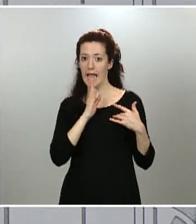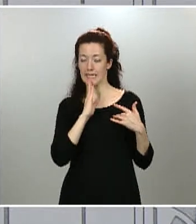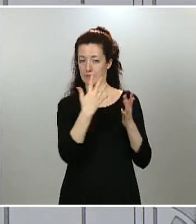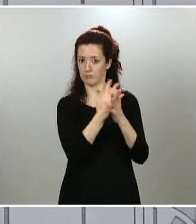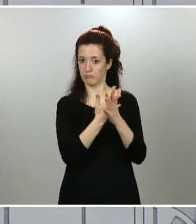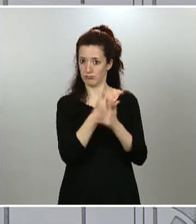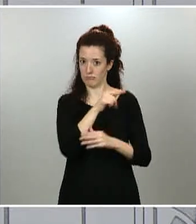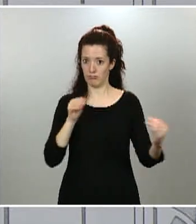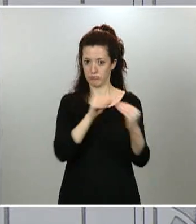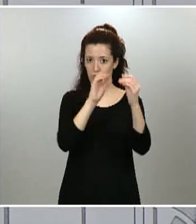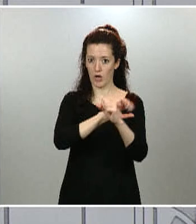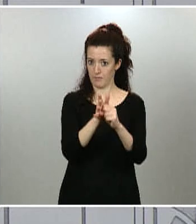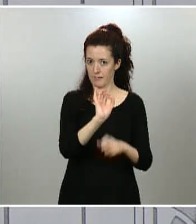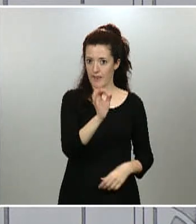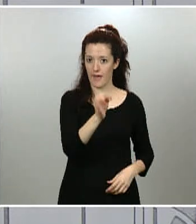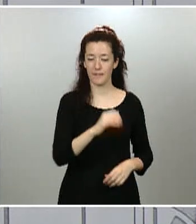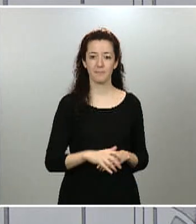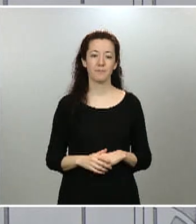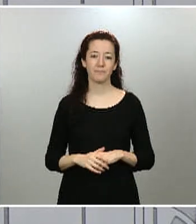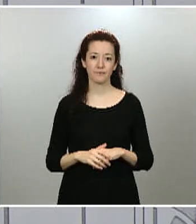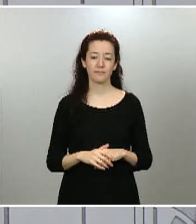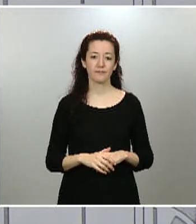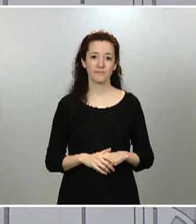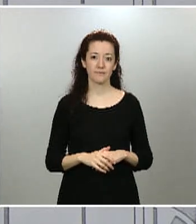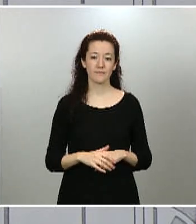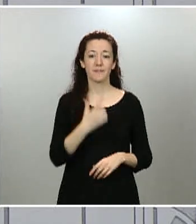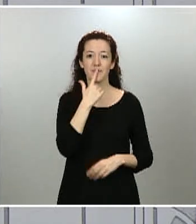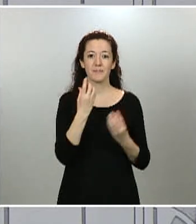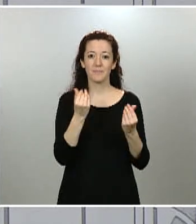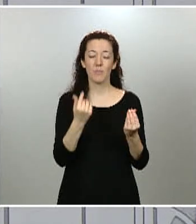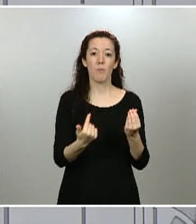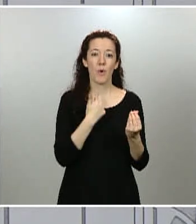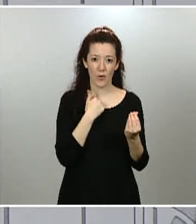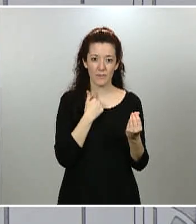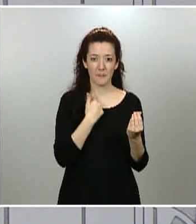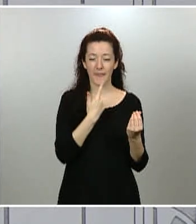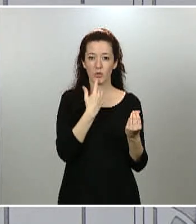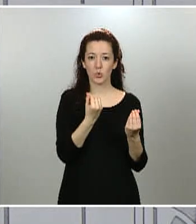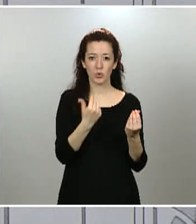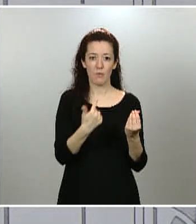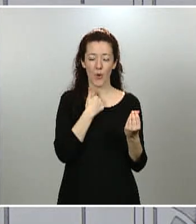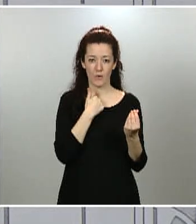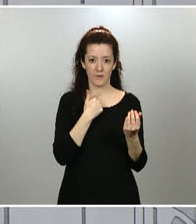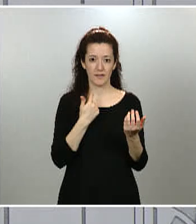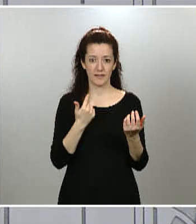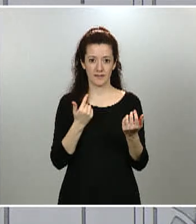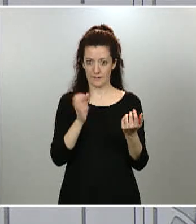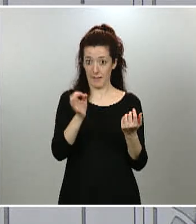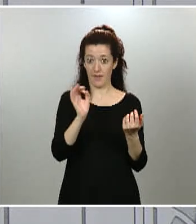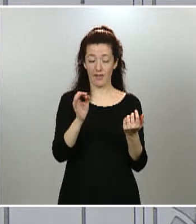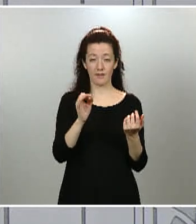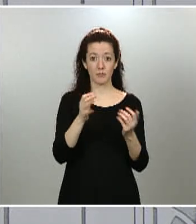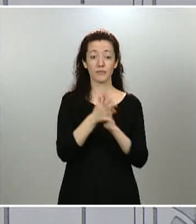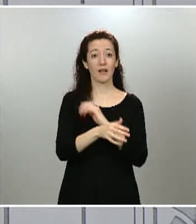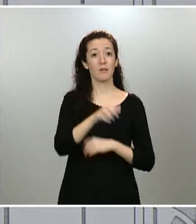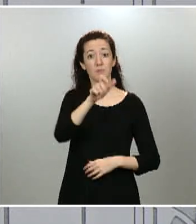aparecen. La anosmia, todos hemos oído hablar de la anosmia, pero lo cierto es que no todos los pacientes de esta enfermedad tienen